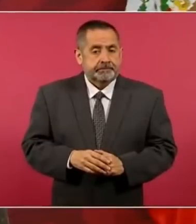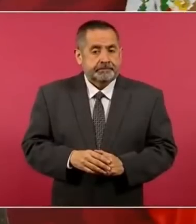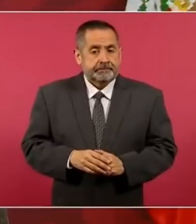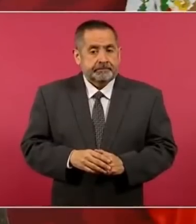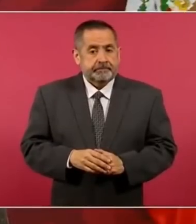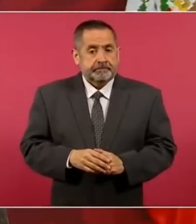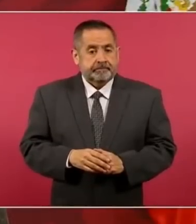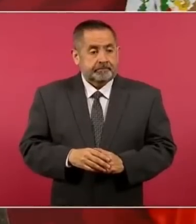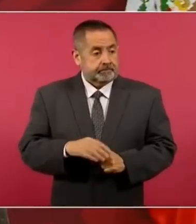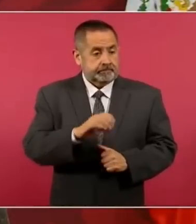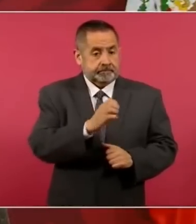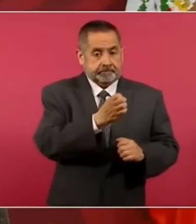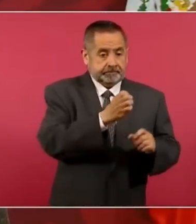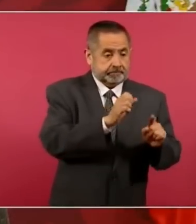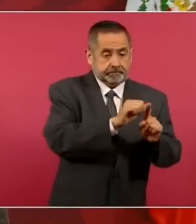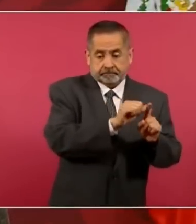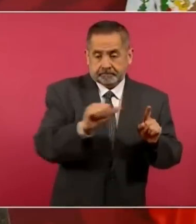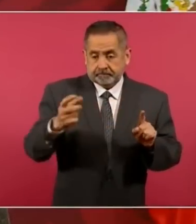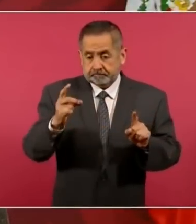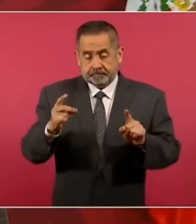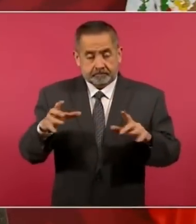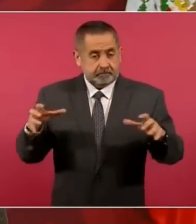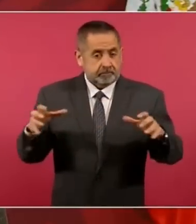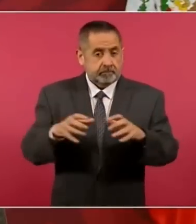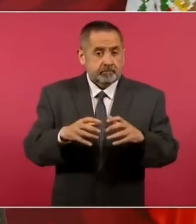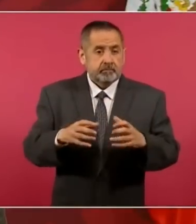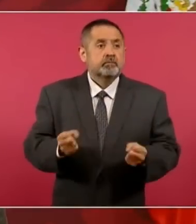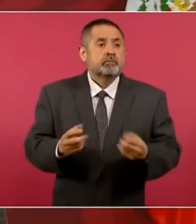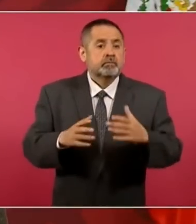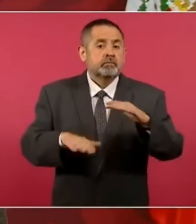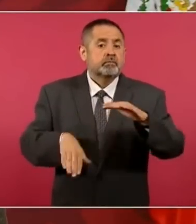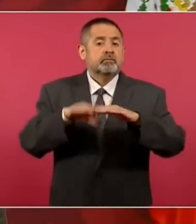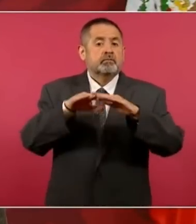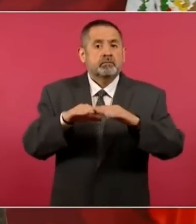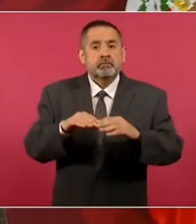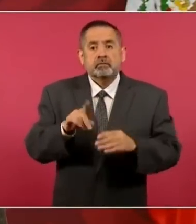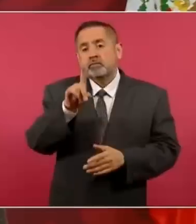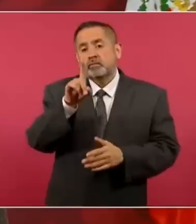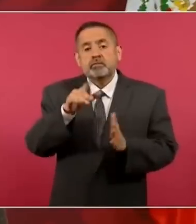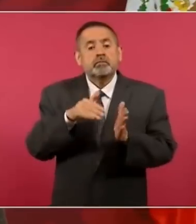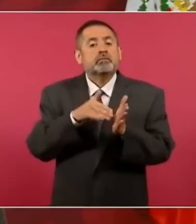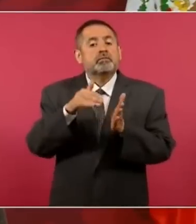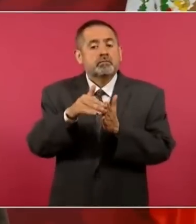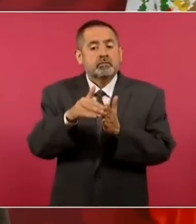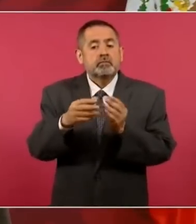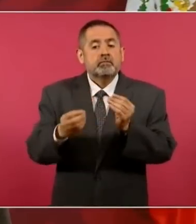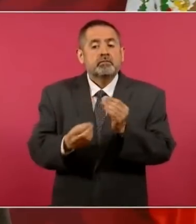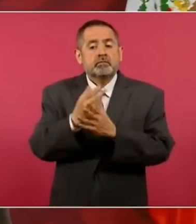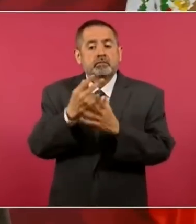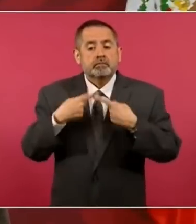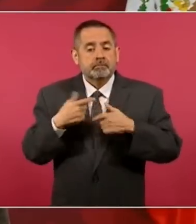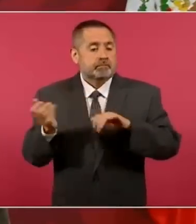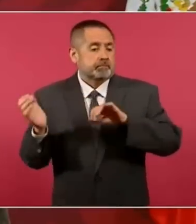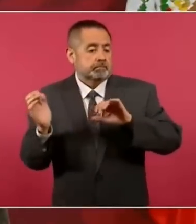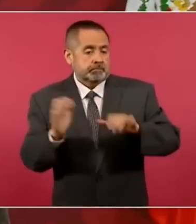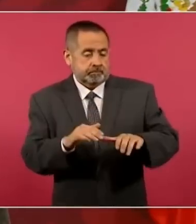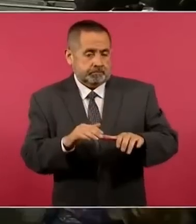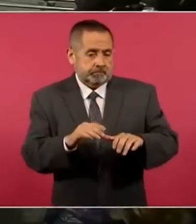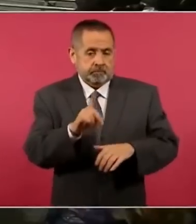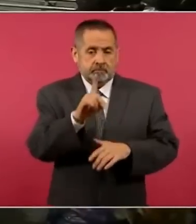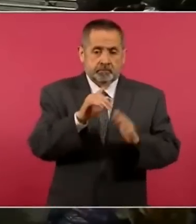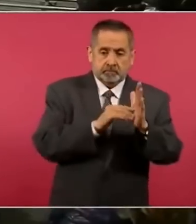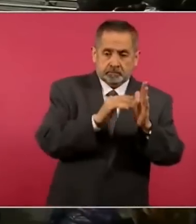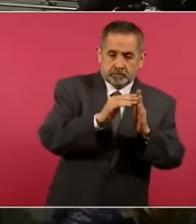llegamos a crear 1 millón de nuevos empleos y hay que restarles